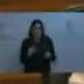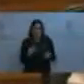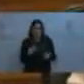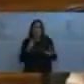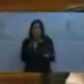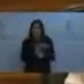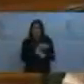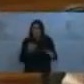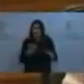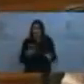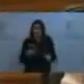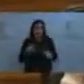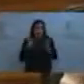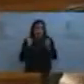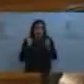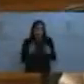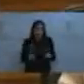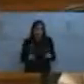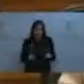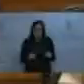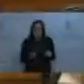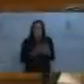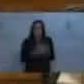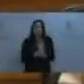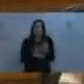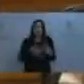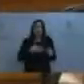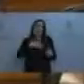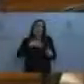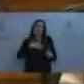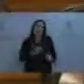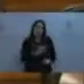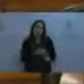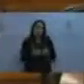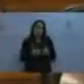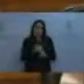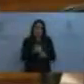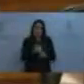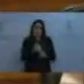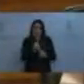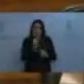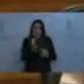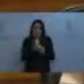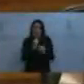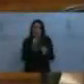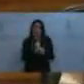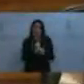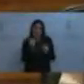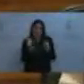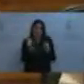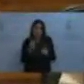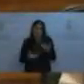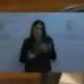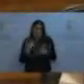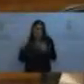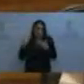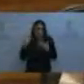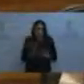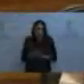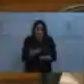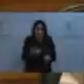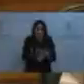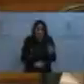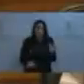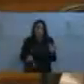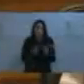más eficacia, que sea menos posible encontrar empleo en 10 años, el asturiano bate todos los récords. Vamos cuadrando el círculo virtuoso